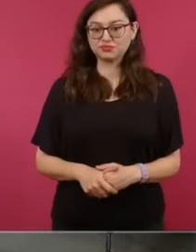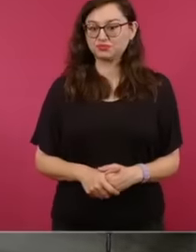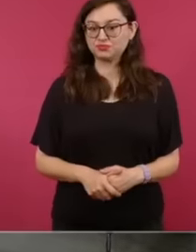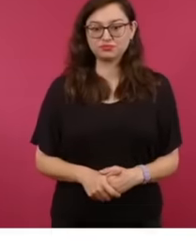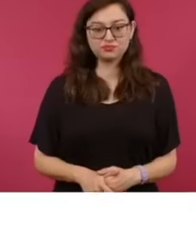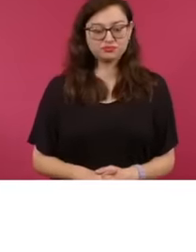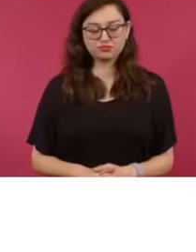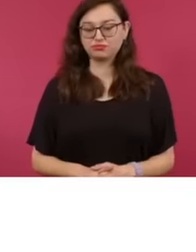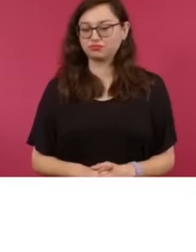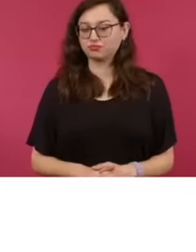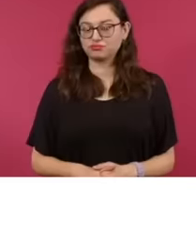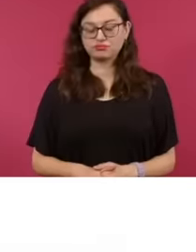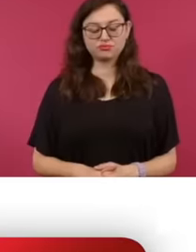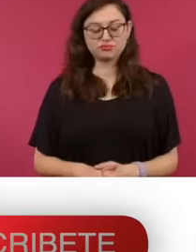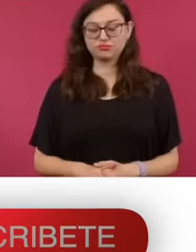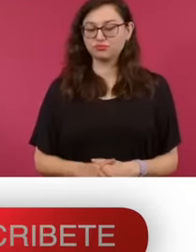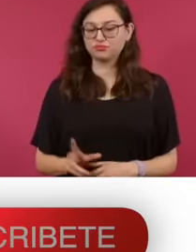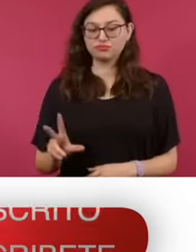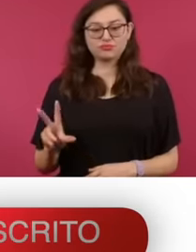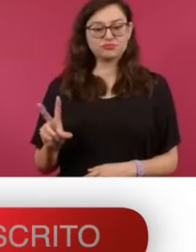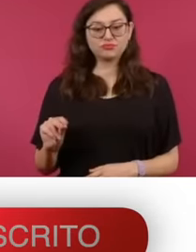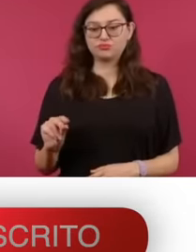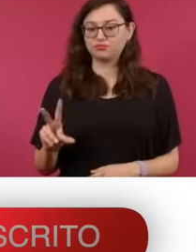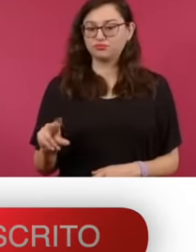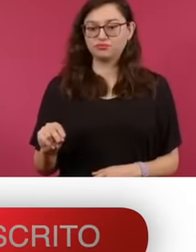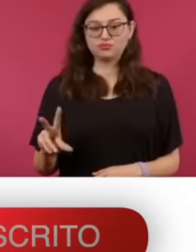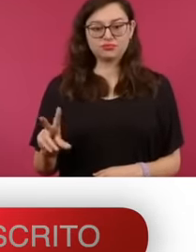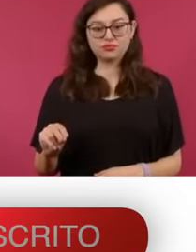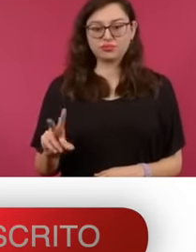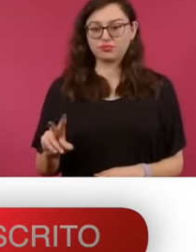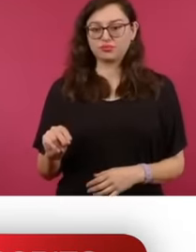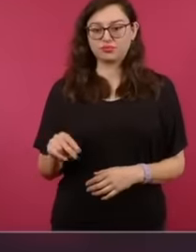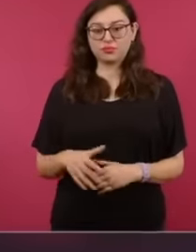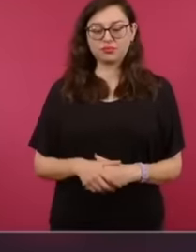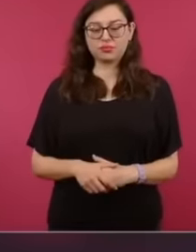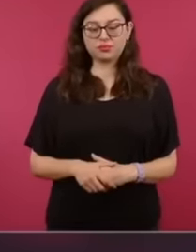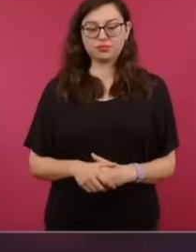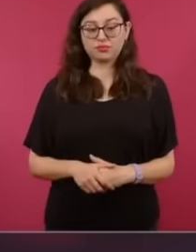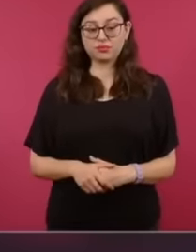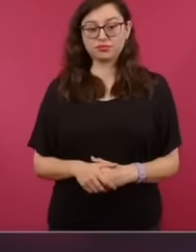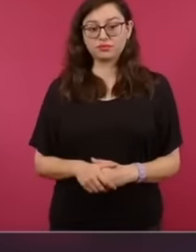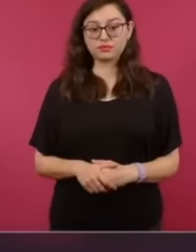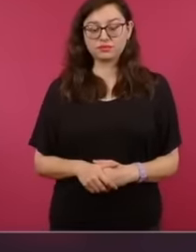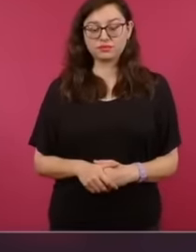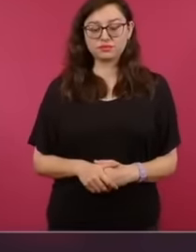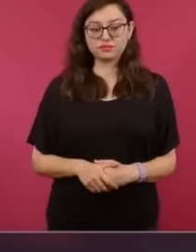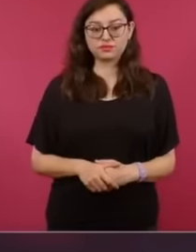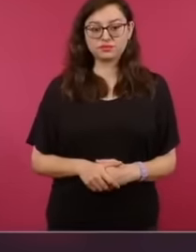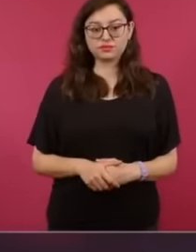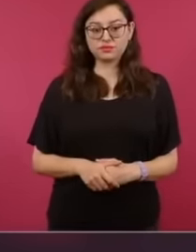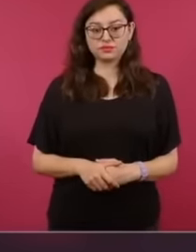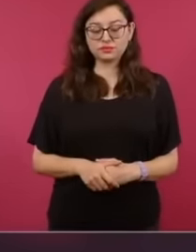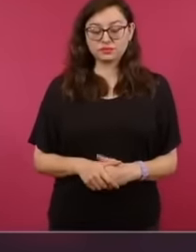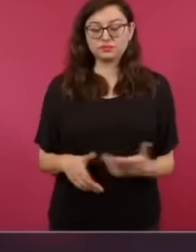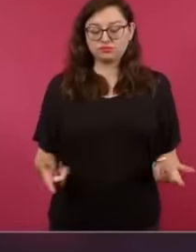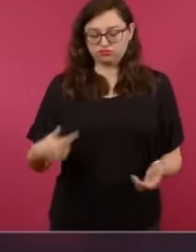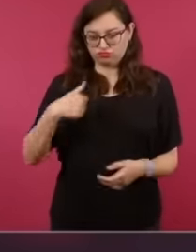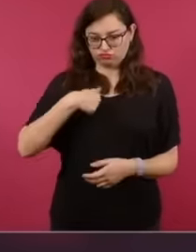No. No, lo va a ver desde su. No, porque además se me pasó esto, ¿no? Y tenía intención de